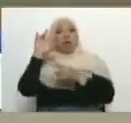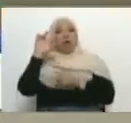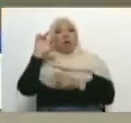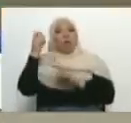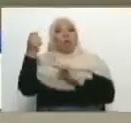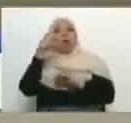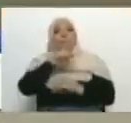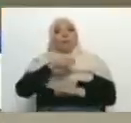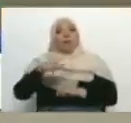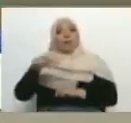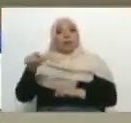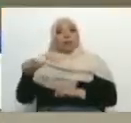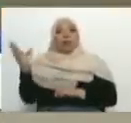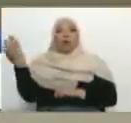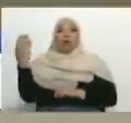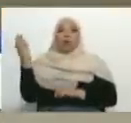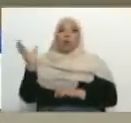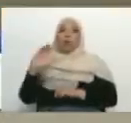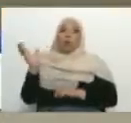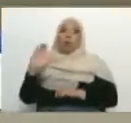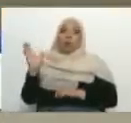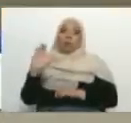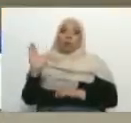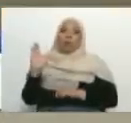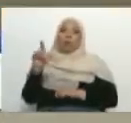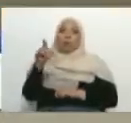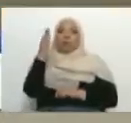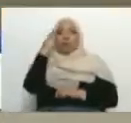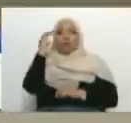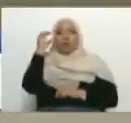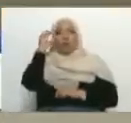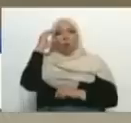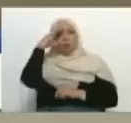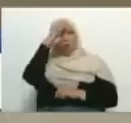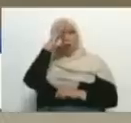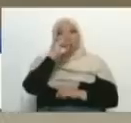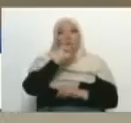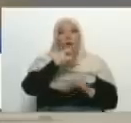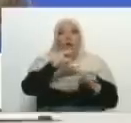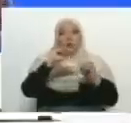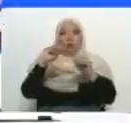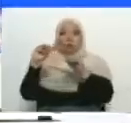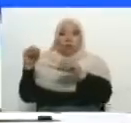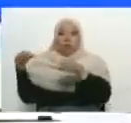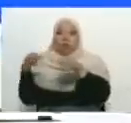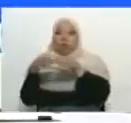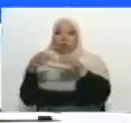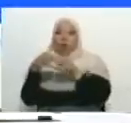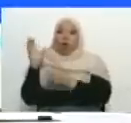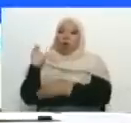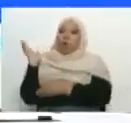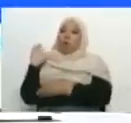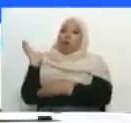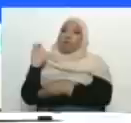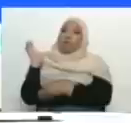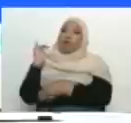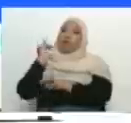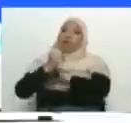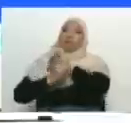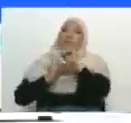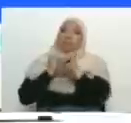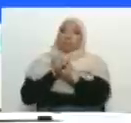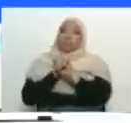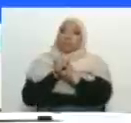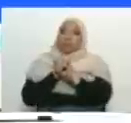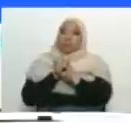el presidente de Colombia, Gustavo Petro, ustedes saben, había convocado a una conferencia internacional